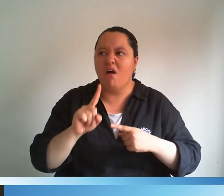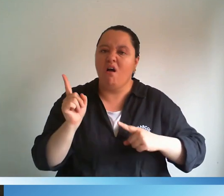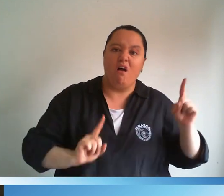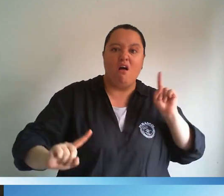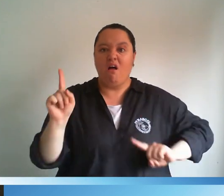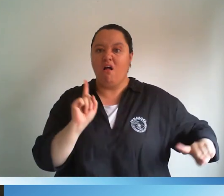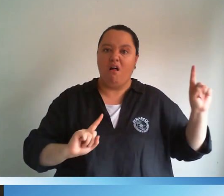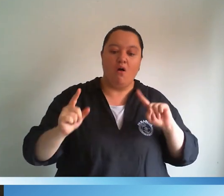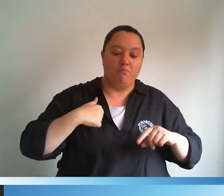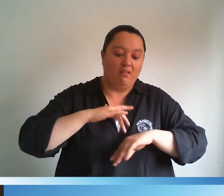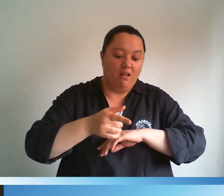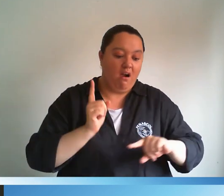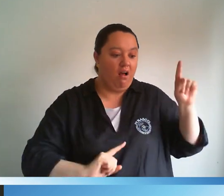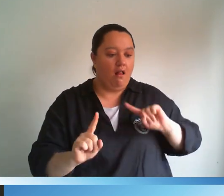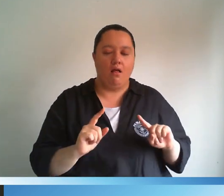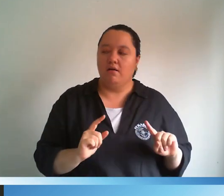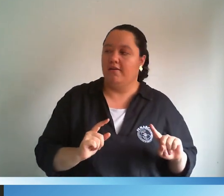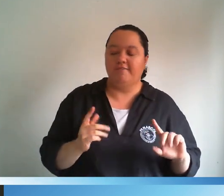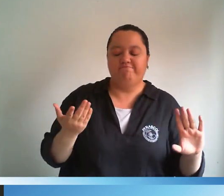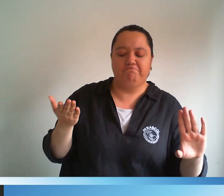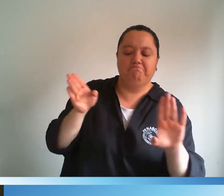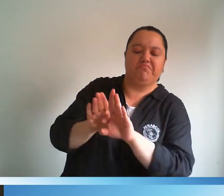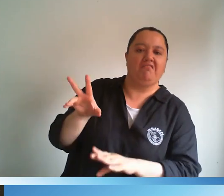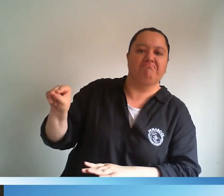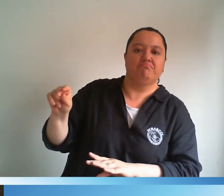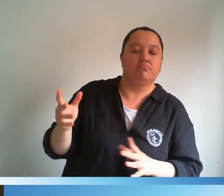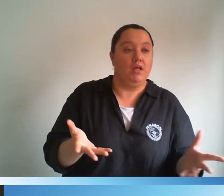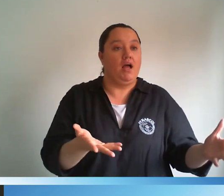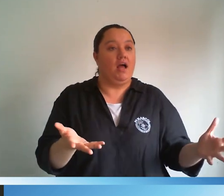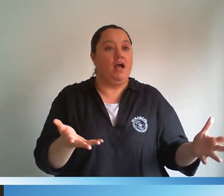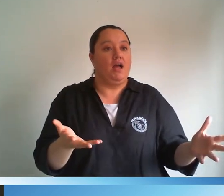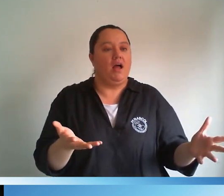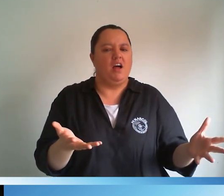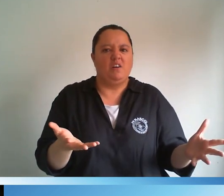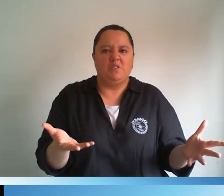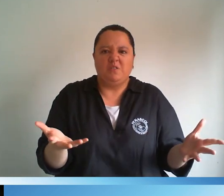busqué culpables y excusas para justificar mi tardanza, pero igual me cerraron la puerta en la cara.